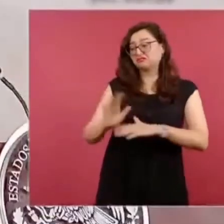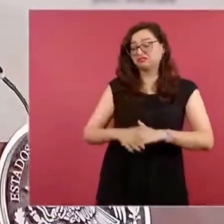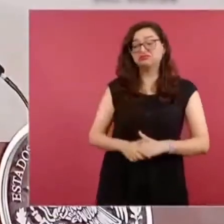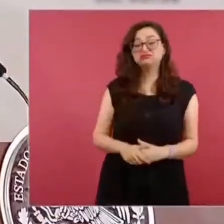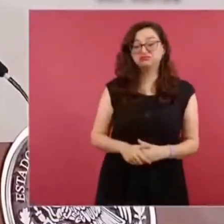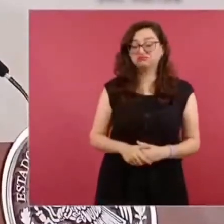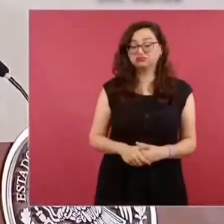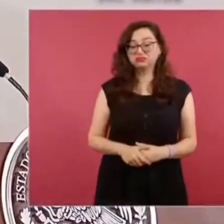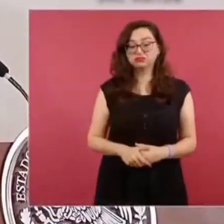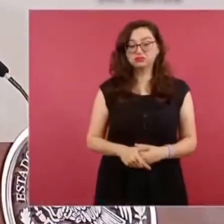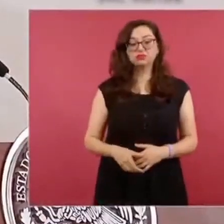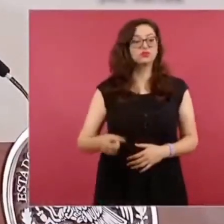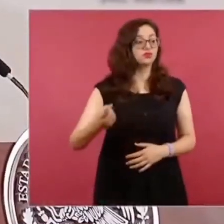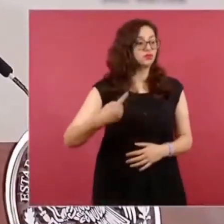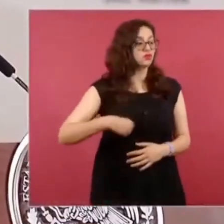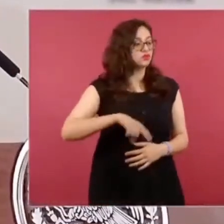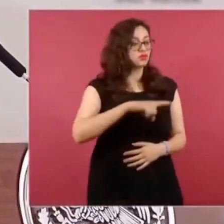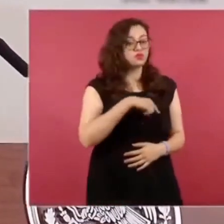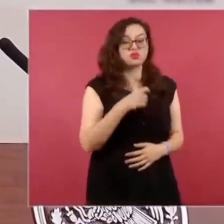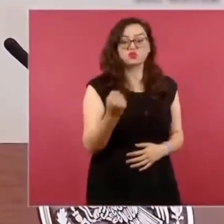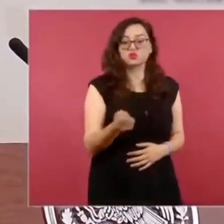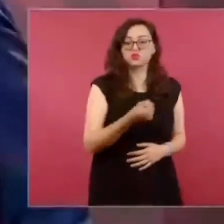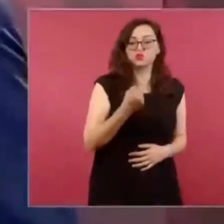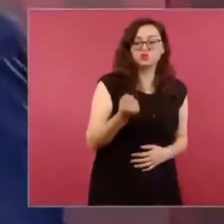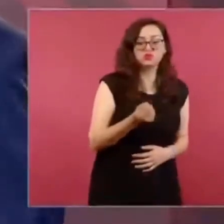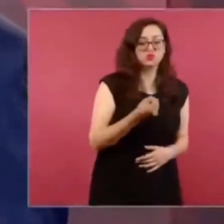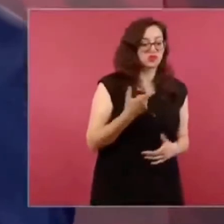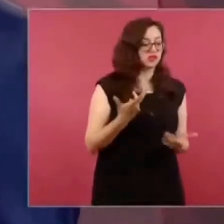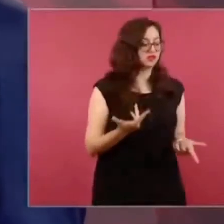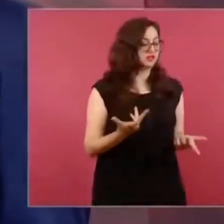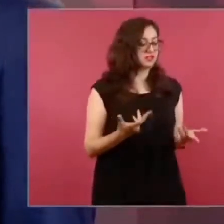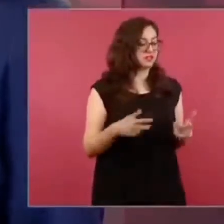de los gobernantes que rompieron la piñata.